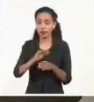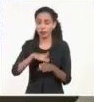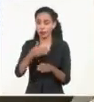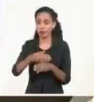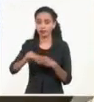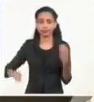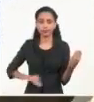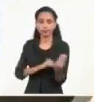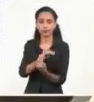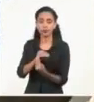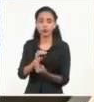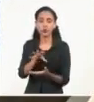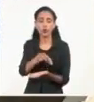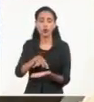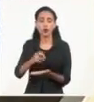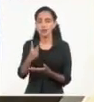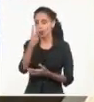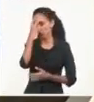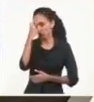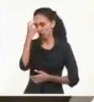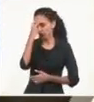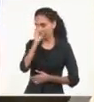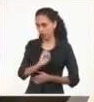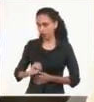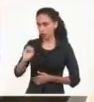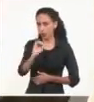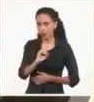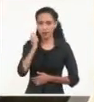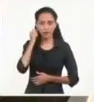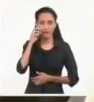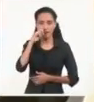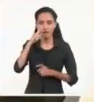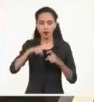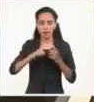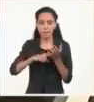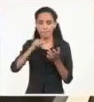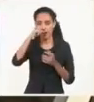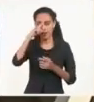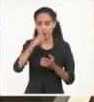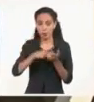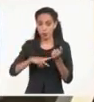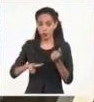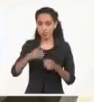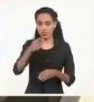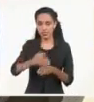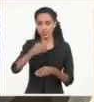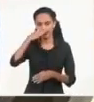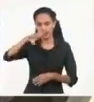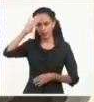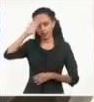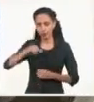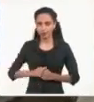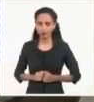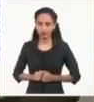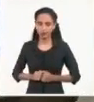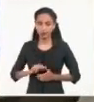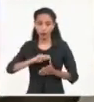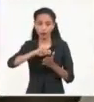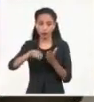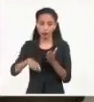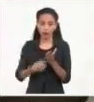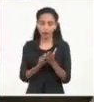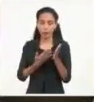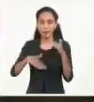traslado hacia el mausoleo del segundo frente Oriental Frank país en la provincia de Santiago de Cuba firma la nota